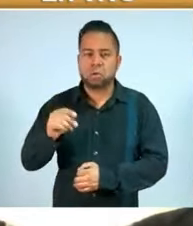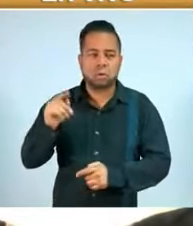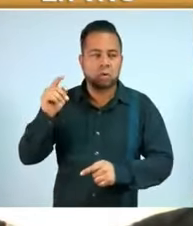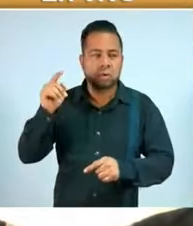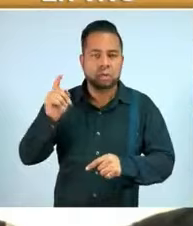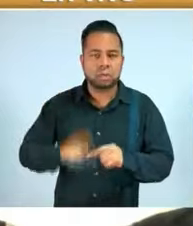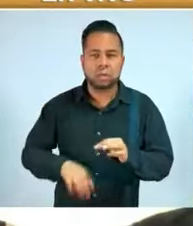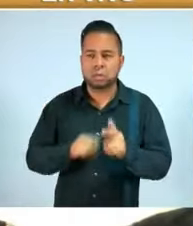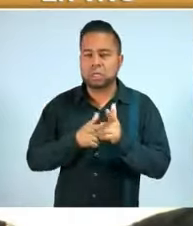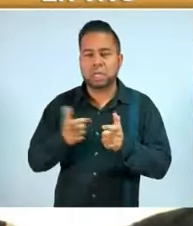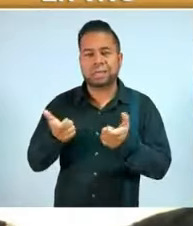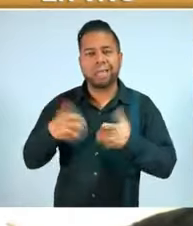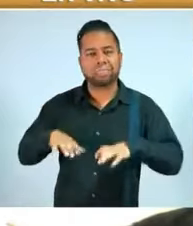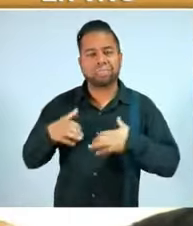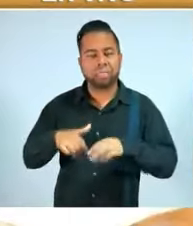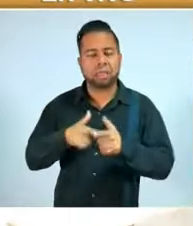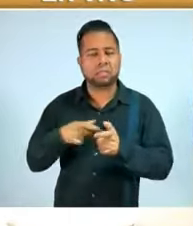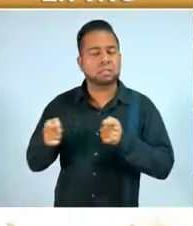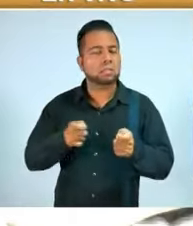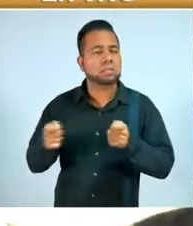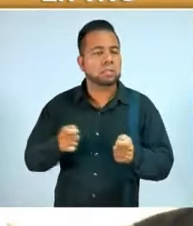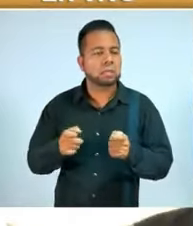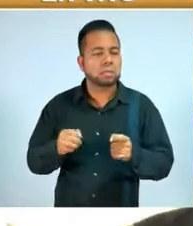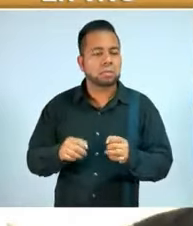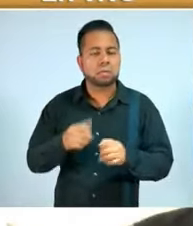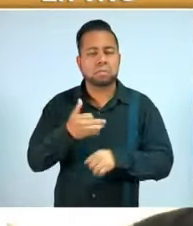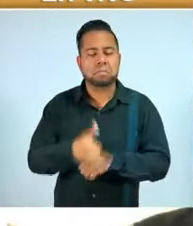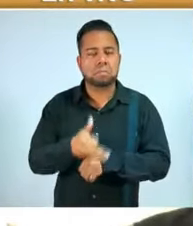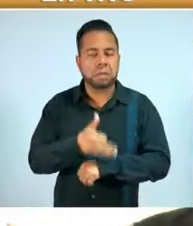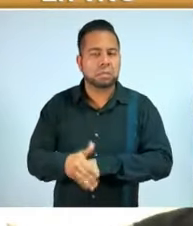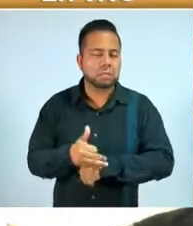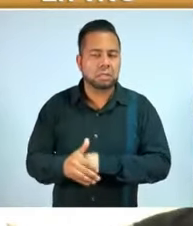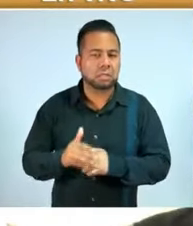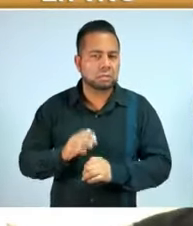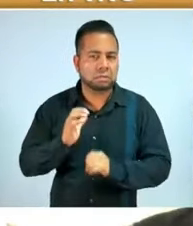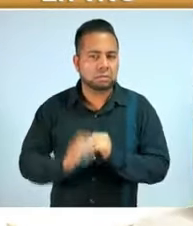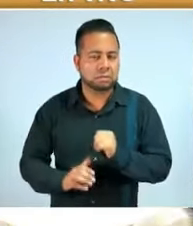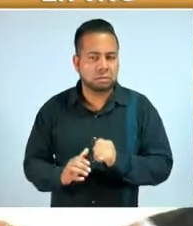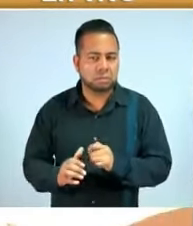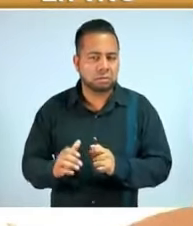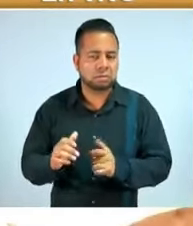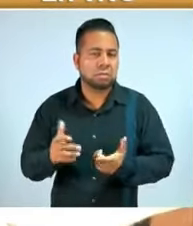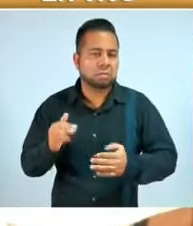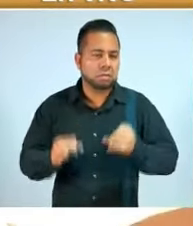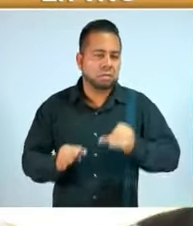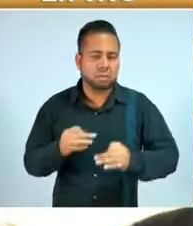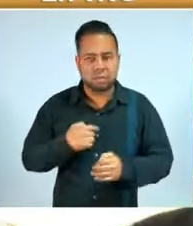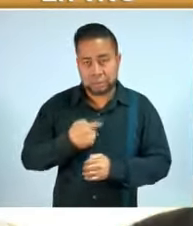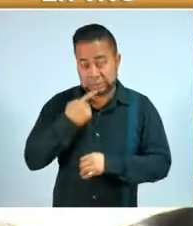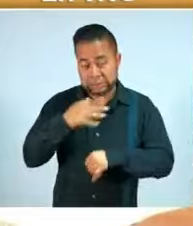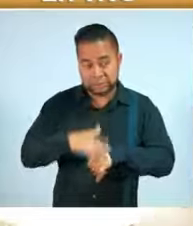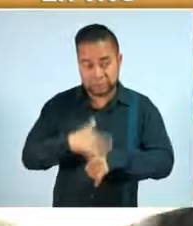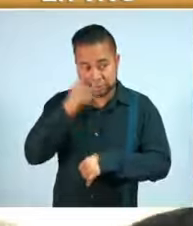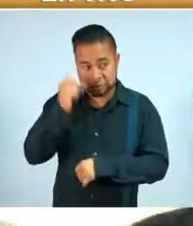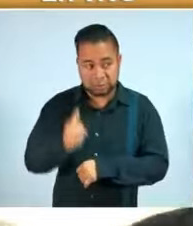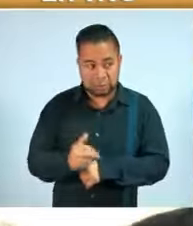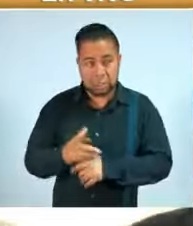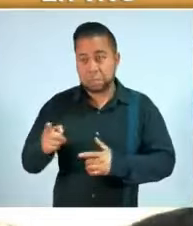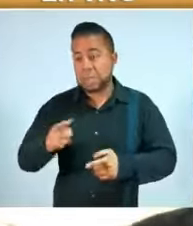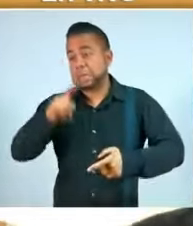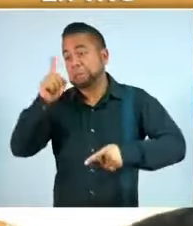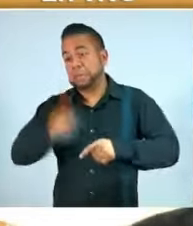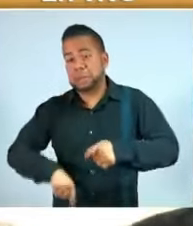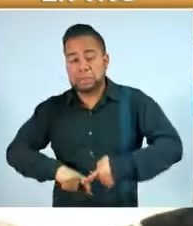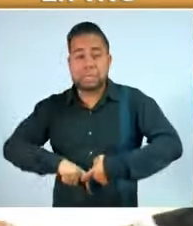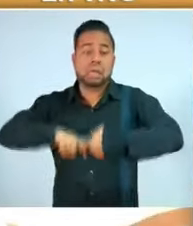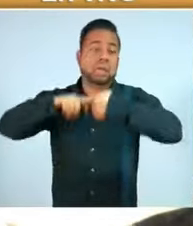que siga manejando recursos en lo que se agota el procedimiento? Yo lo dejo ahí nada más porque dicen, me inhabilitaron y no ha